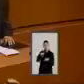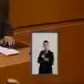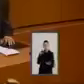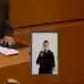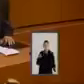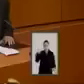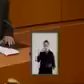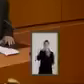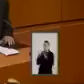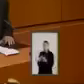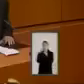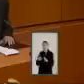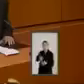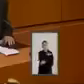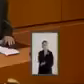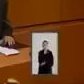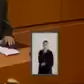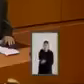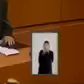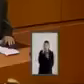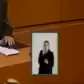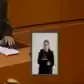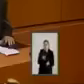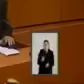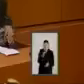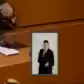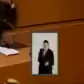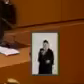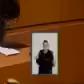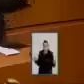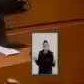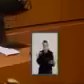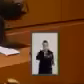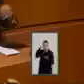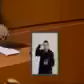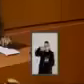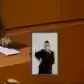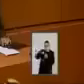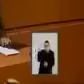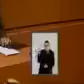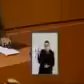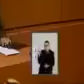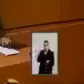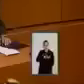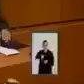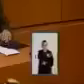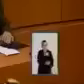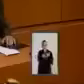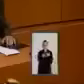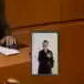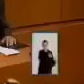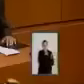escuelas. Los niños no aprenden porque no comen. Los muchachos no pueden transitar hacia la vida laboral, sobre todo los de educación